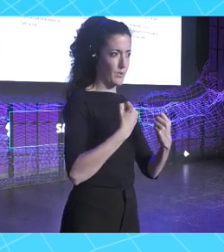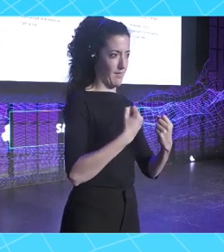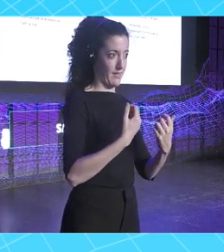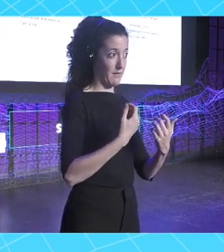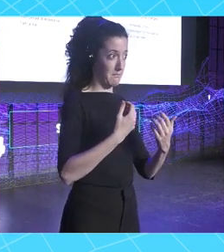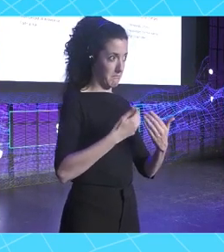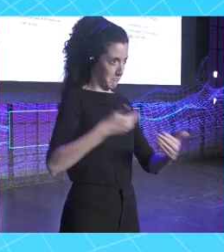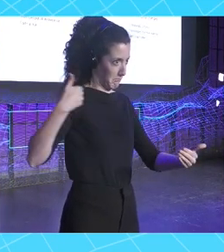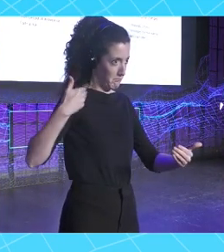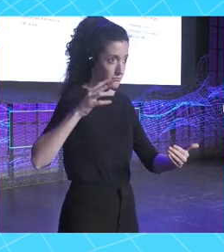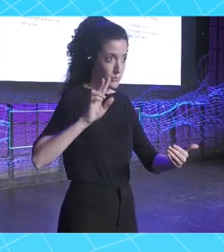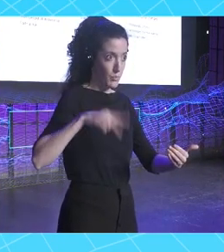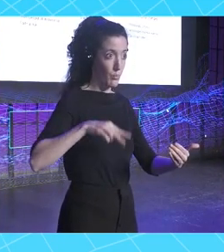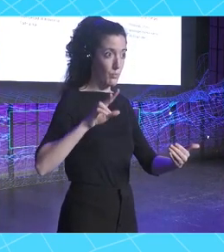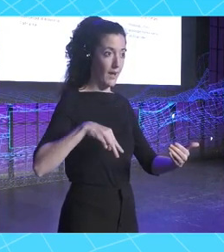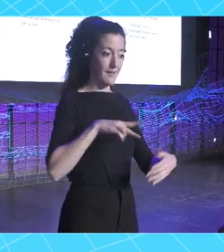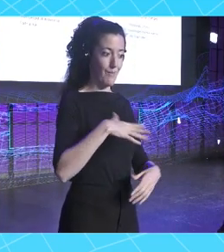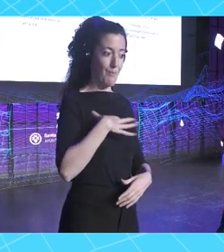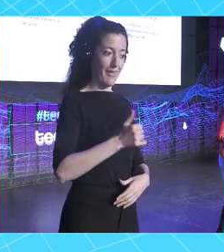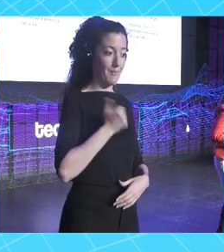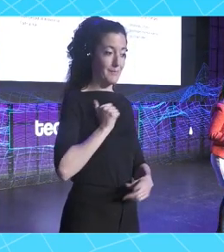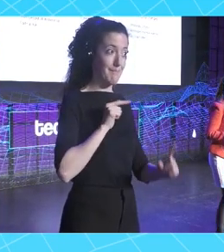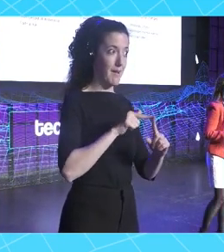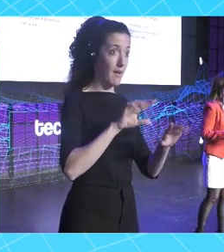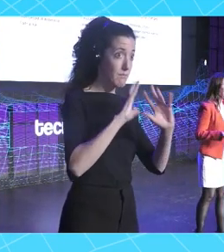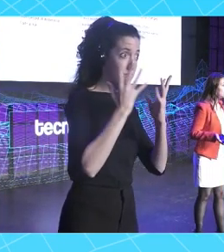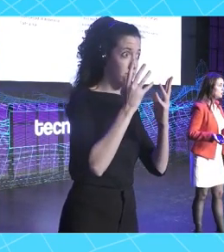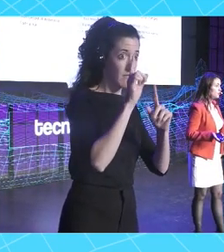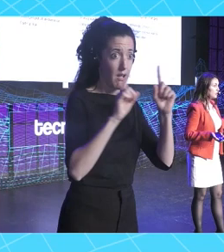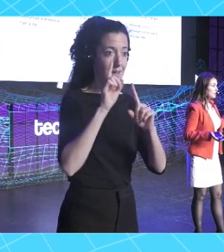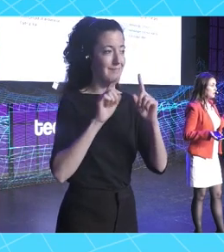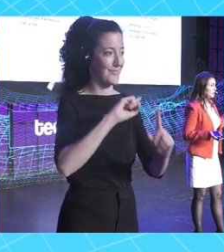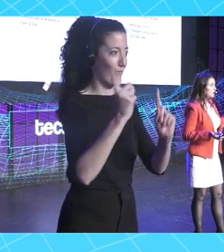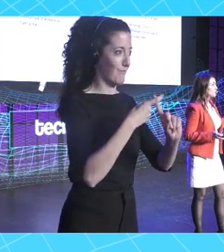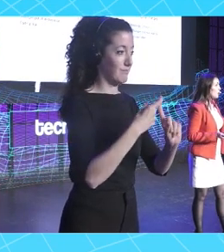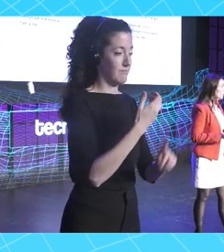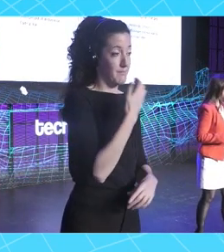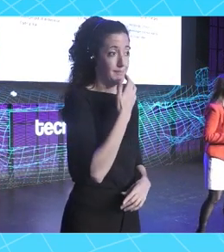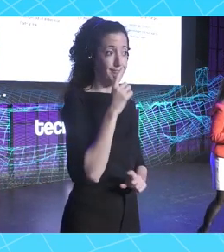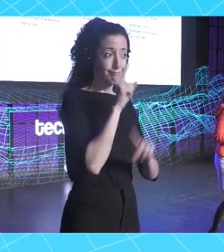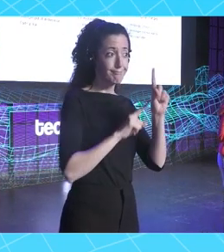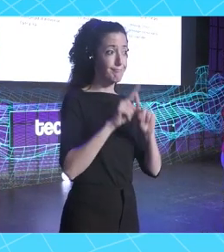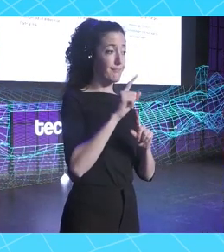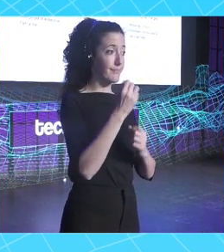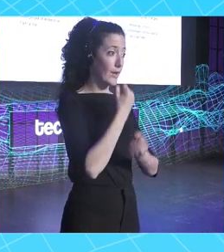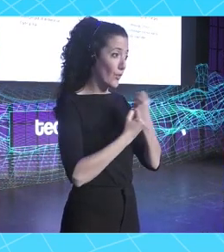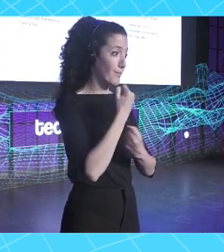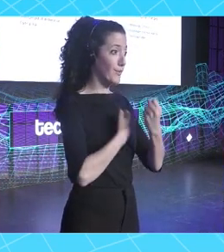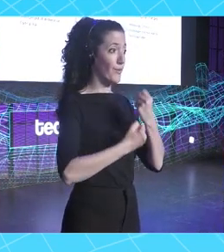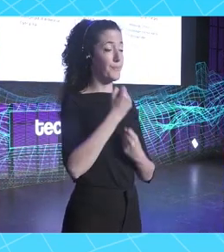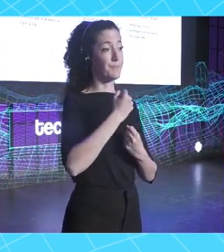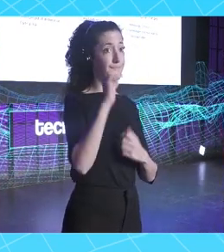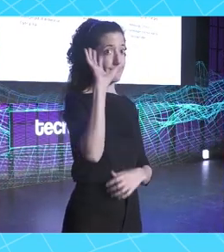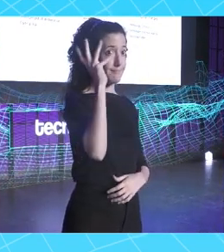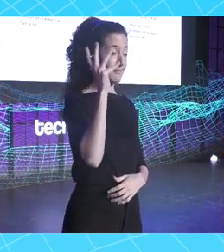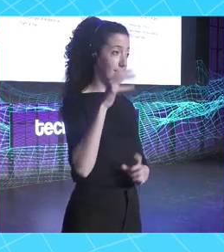problemas que tenemos en el planeta Y qué retos tenemos Bueno pues tenemos retos climáticos retos económicos no porque al final se trata de